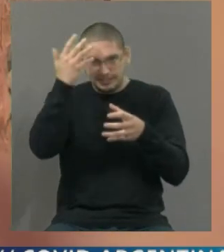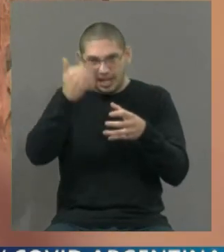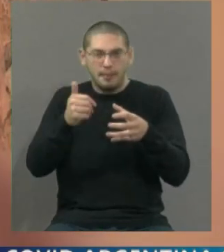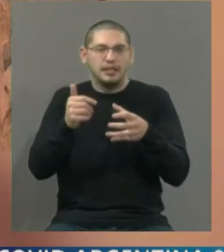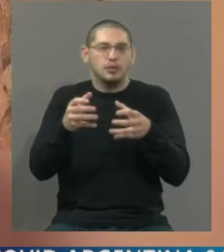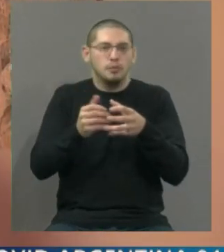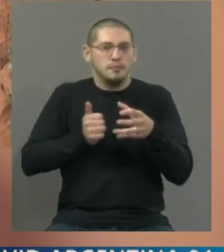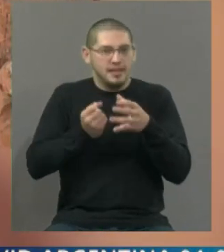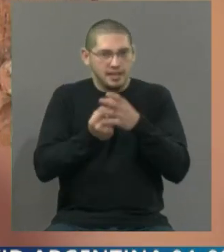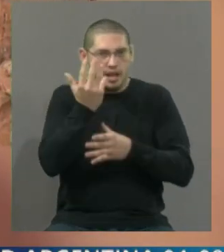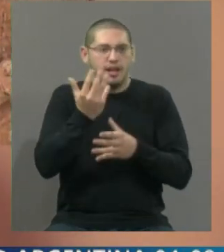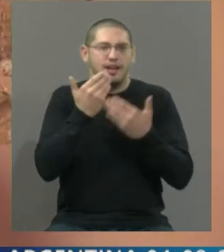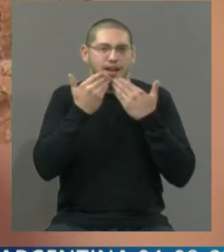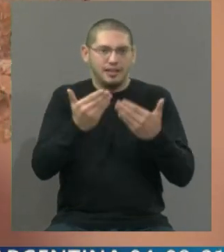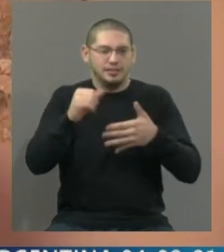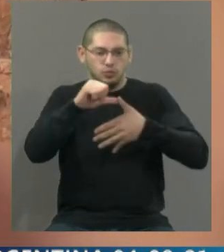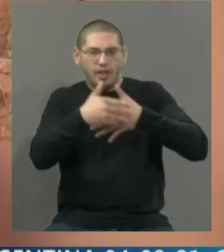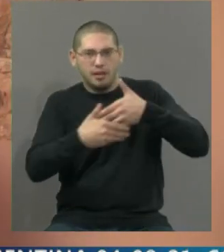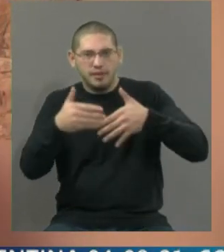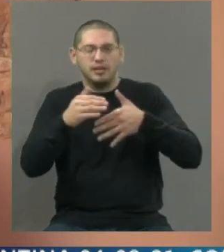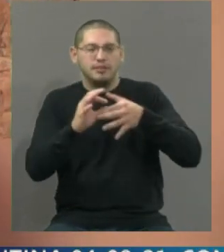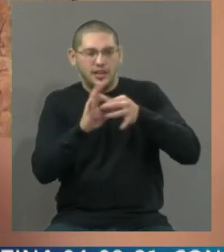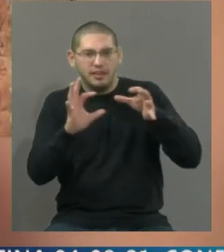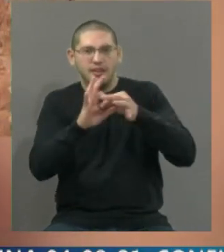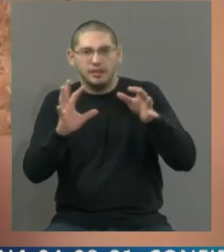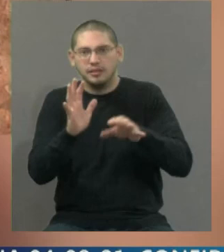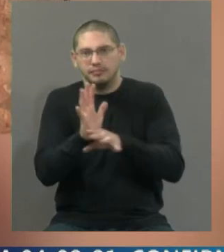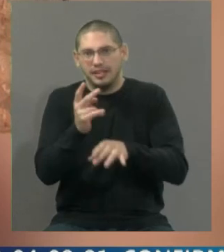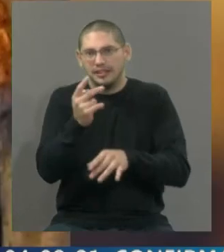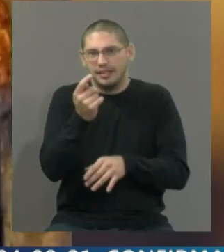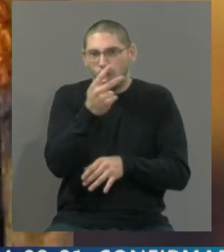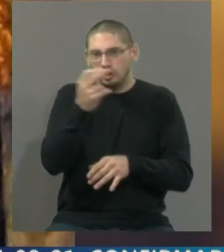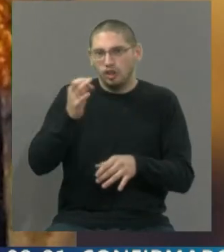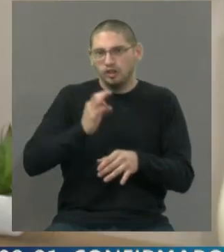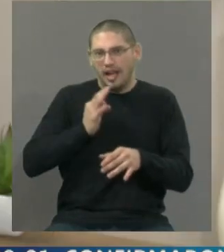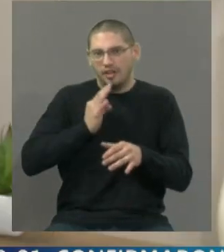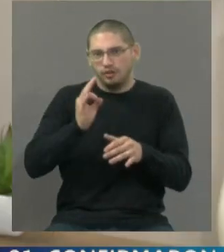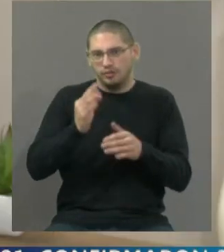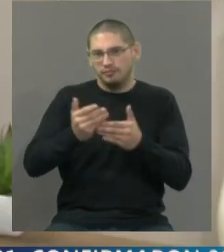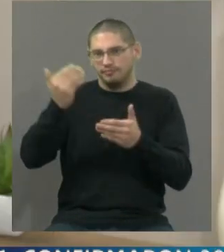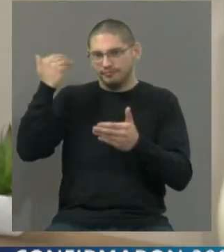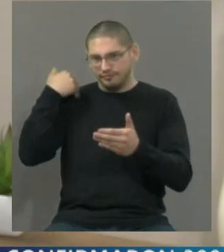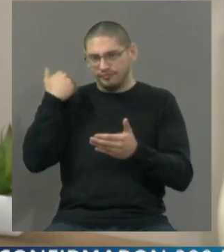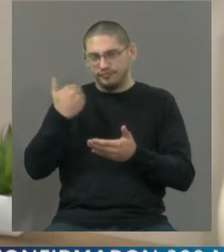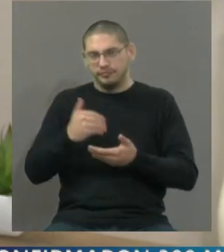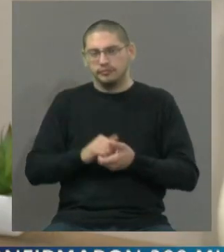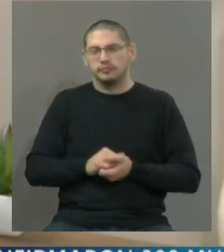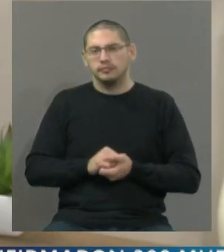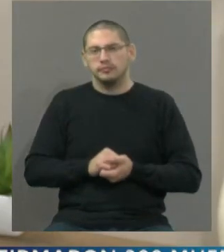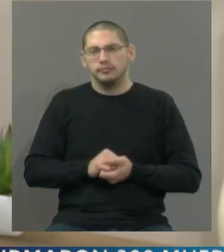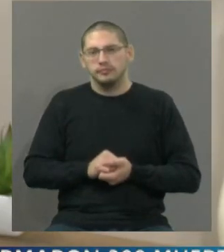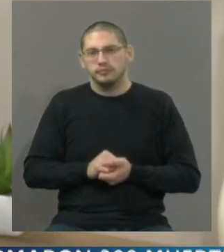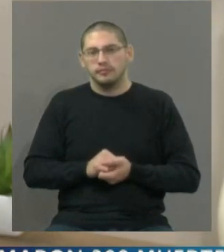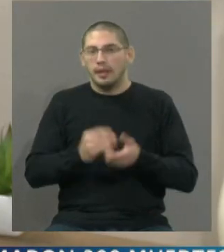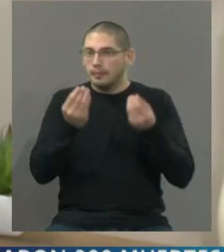pueblos sudamericanos hace 2 siglos, precisamente más de 200 años. Así es que algo para no